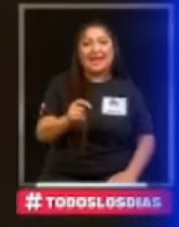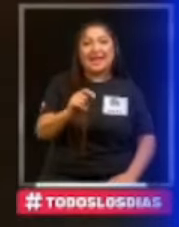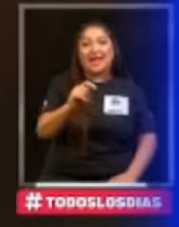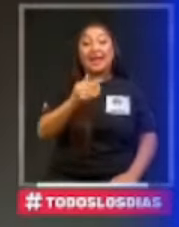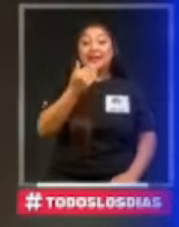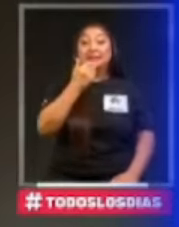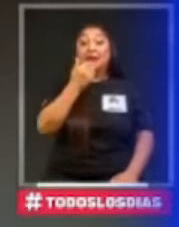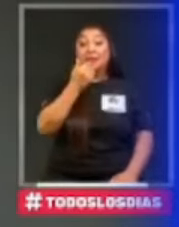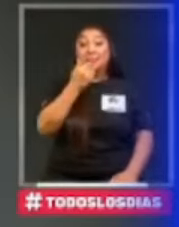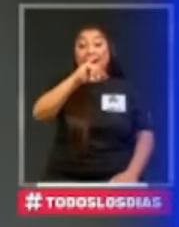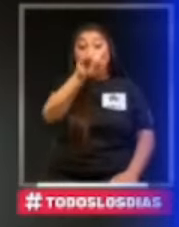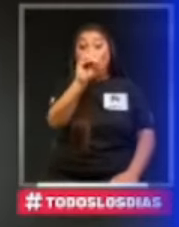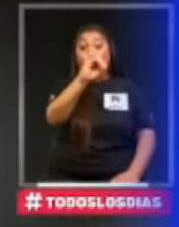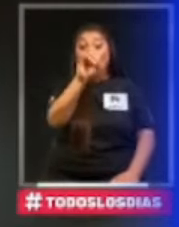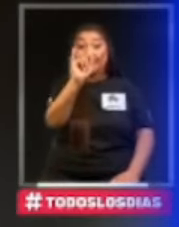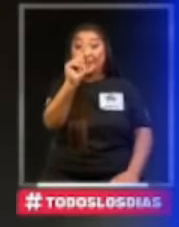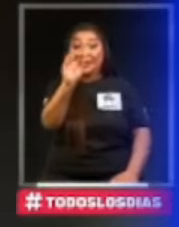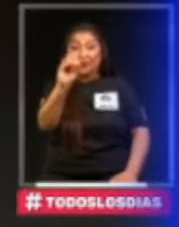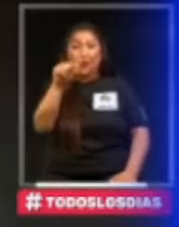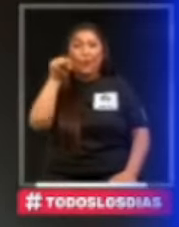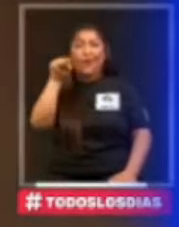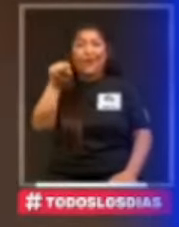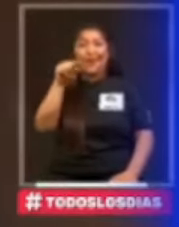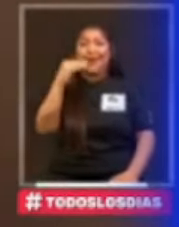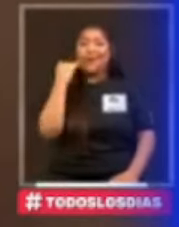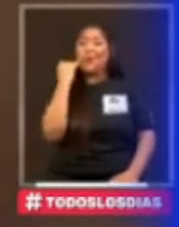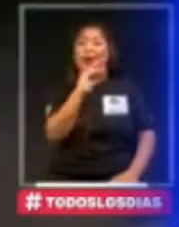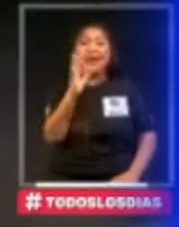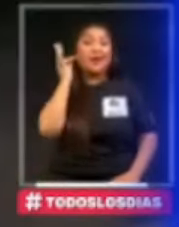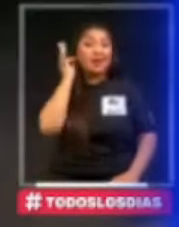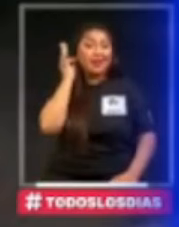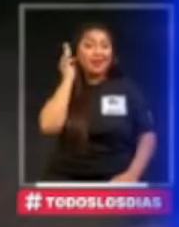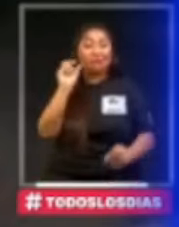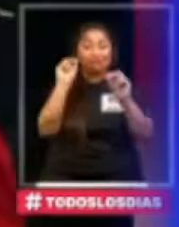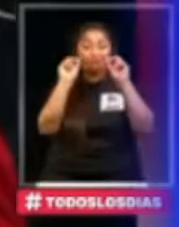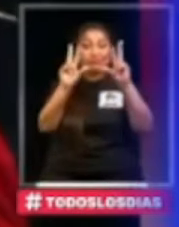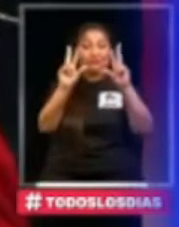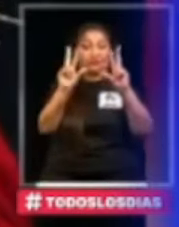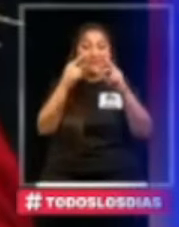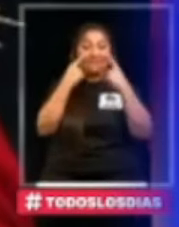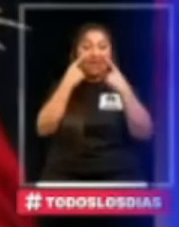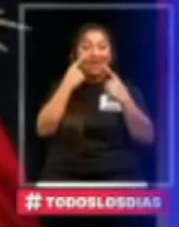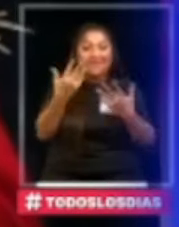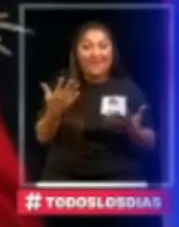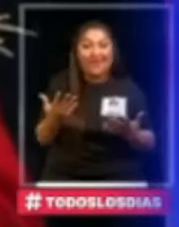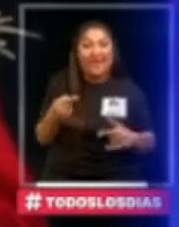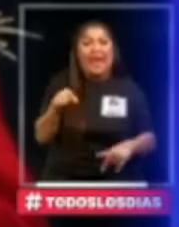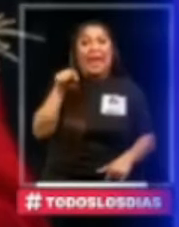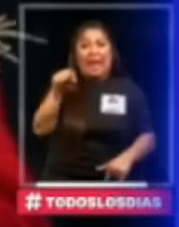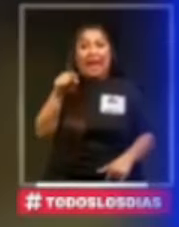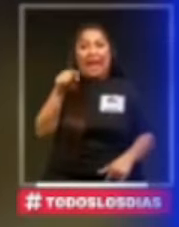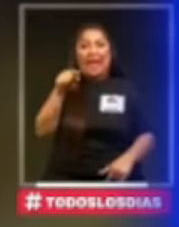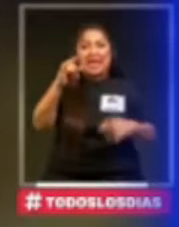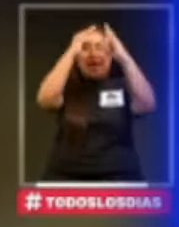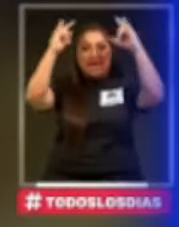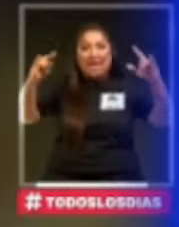Cojito, la Joaquina, es una pelusa muy despierta, muy, muy viva. Ella es la que la llevaba en el circo, ella se metía a